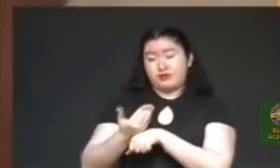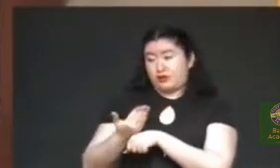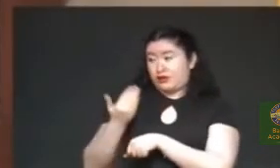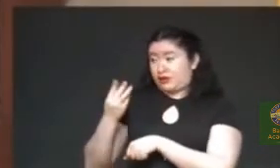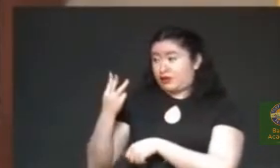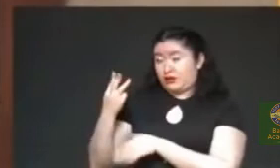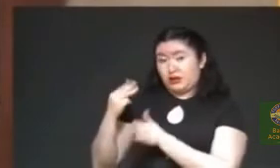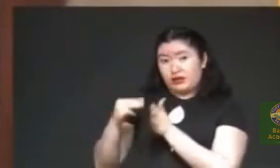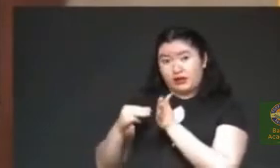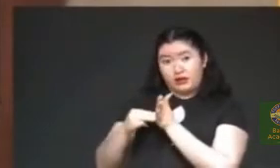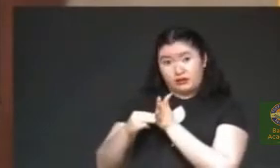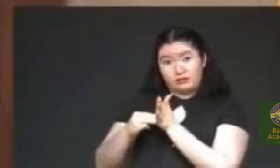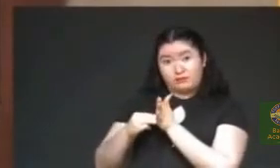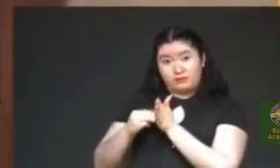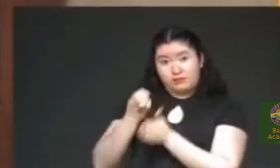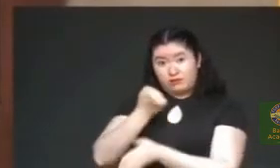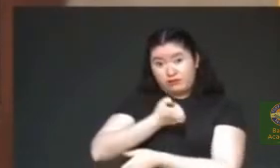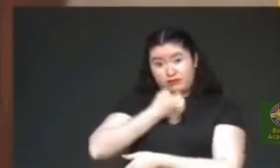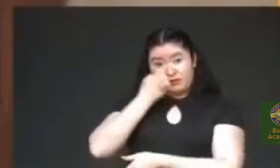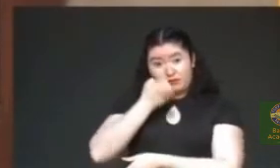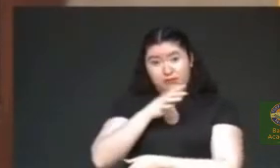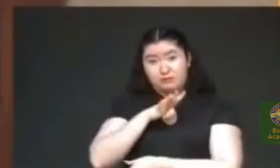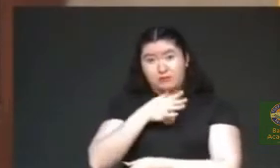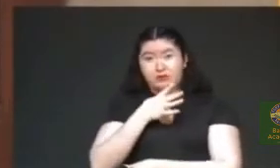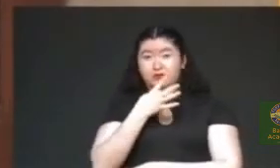planteles y casi